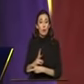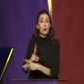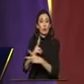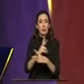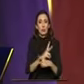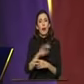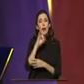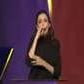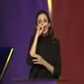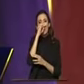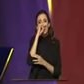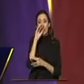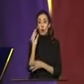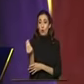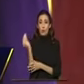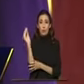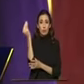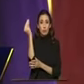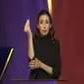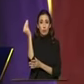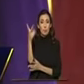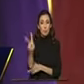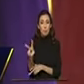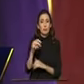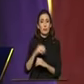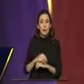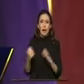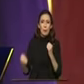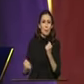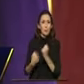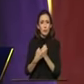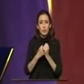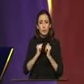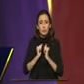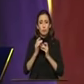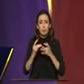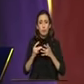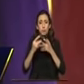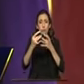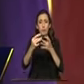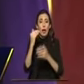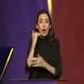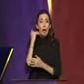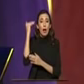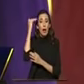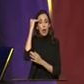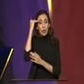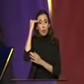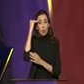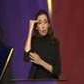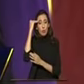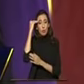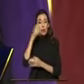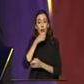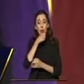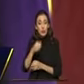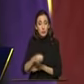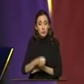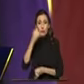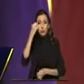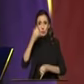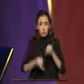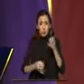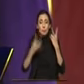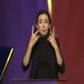entonces en la niñez y en la juventud. Apoyo y compañía en la edad adulta y amparo en los últimos años de